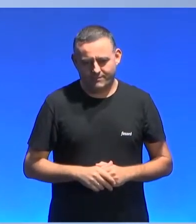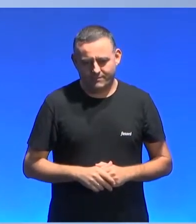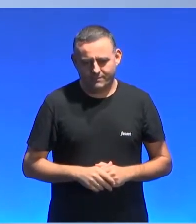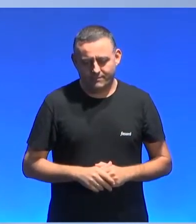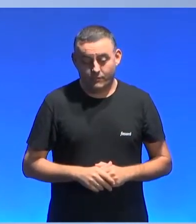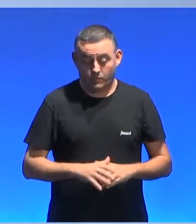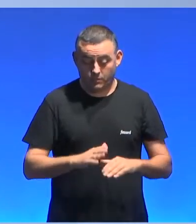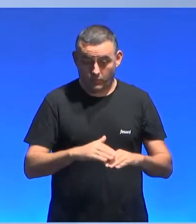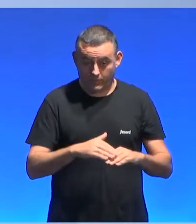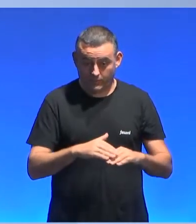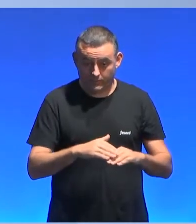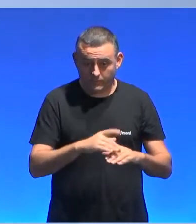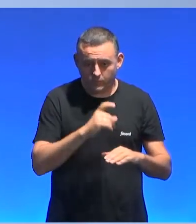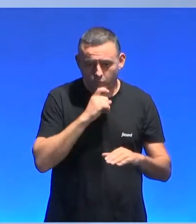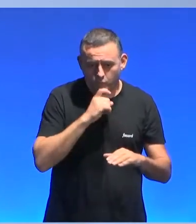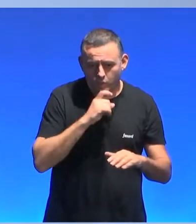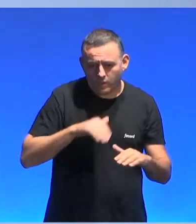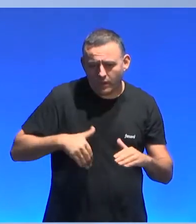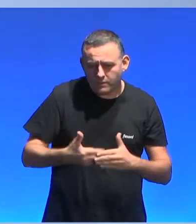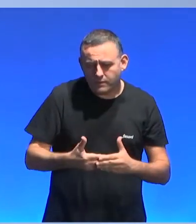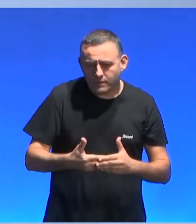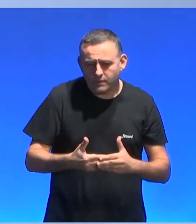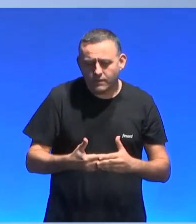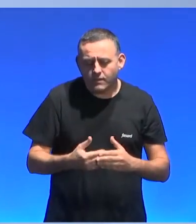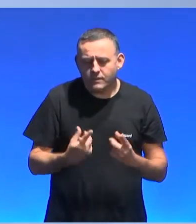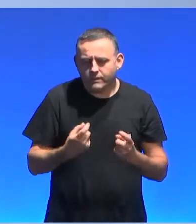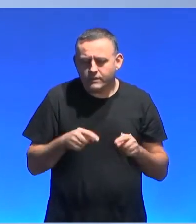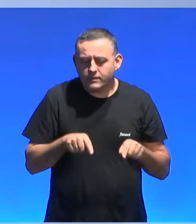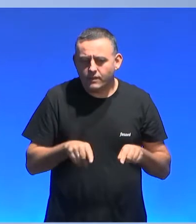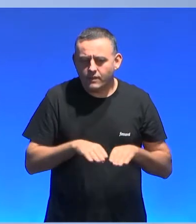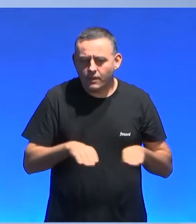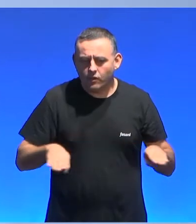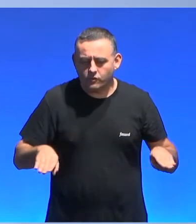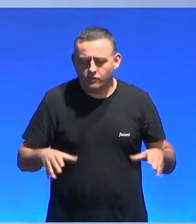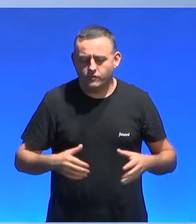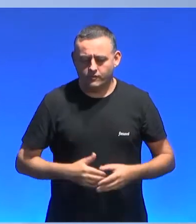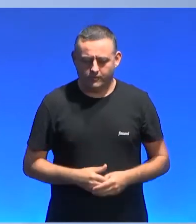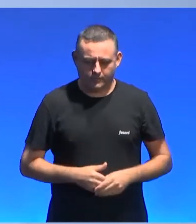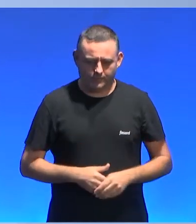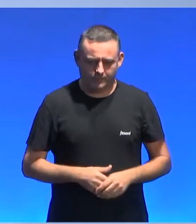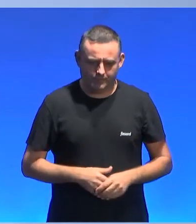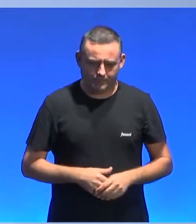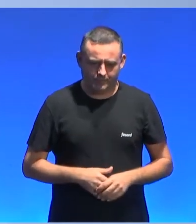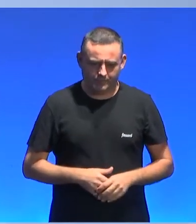cómo y hasta cuánto necesitamos de los niños y de las niñas?